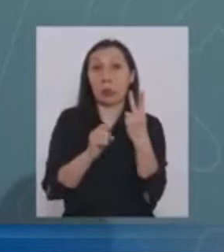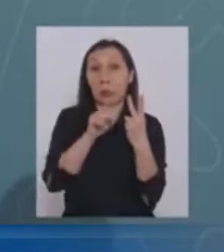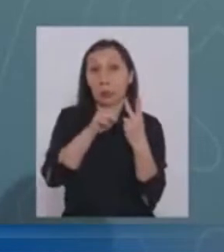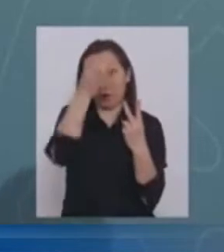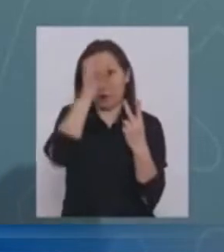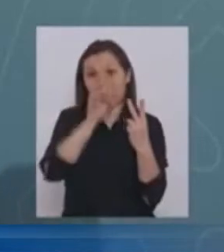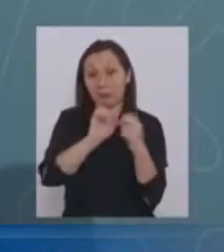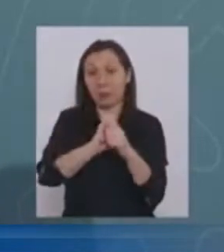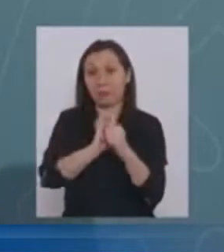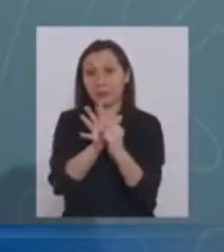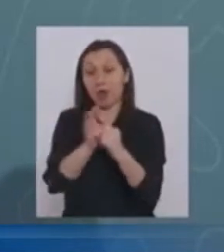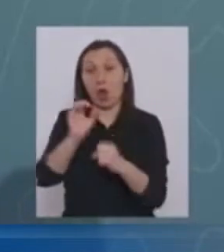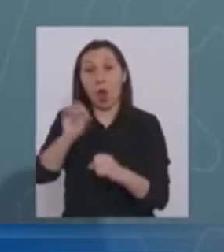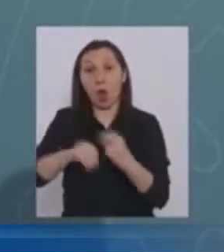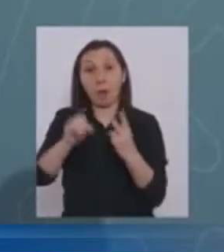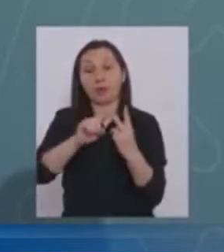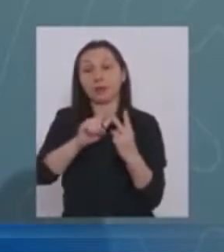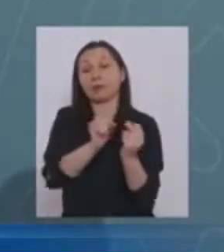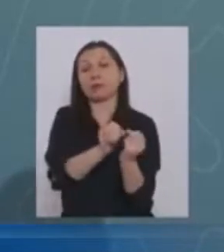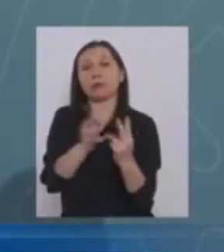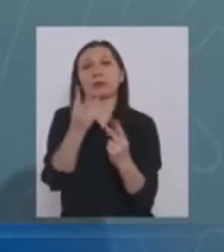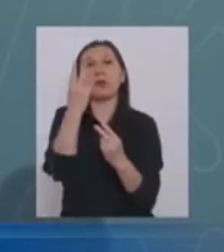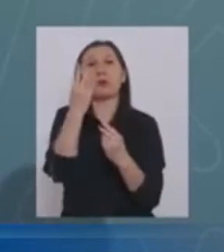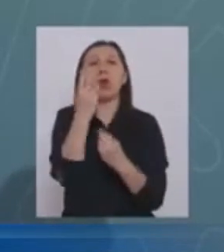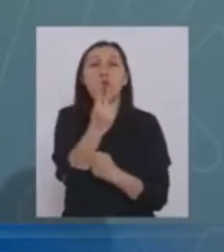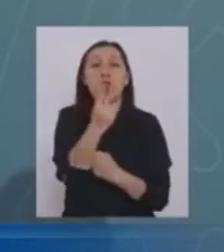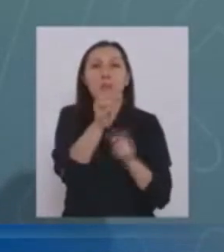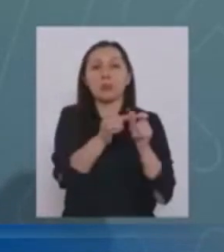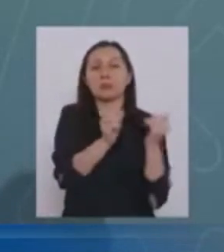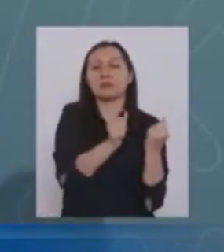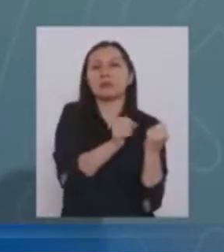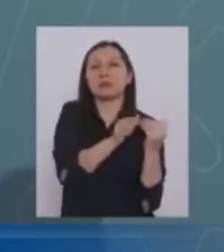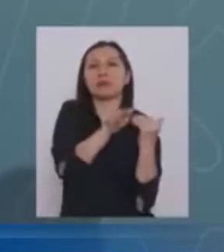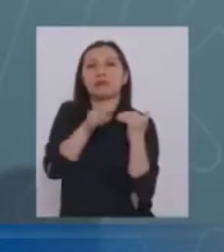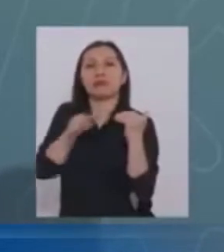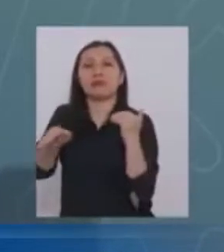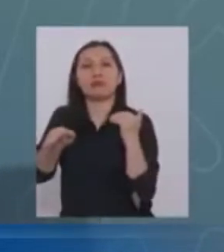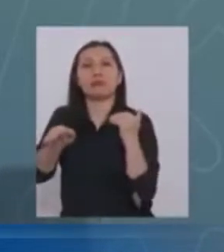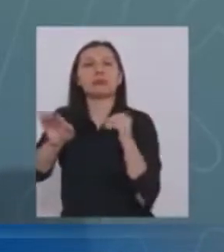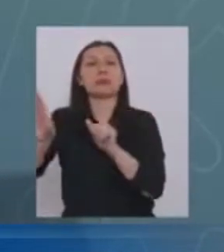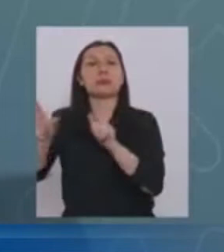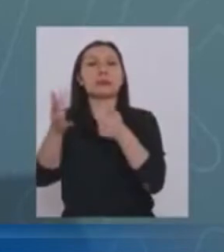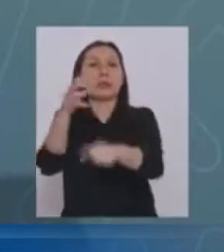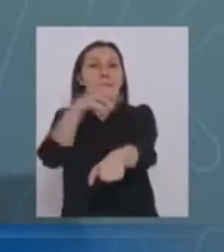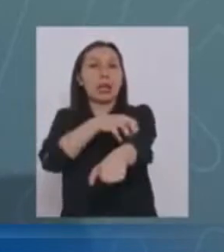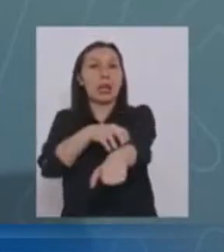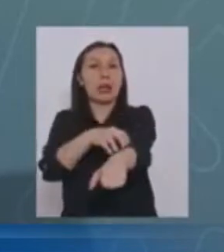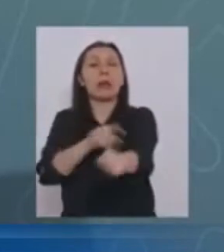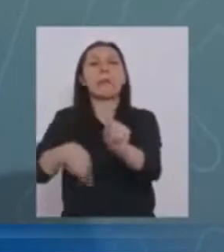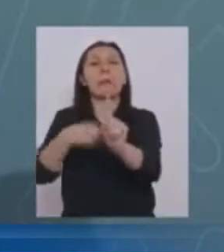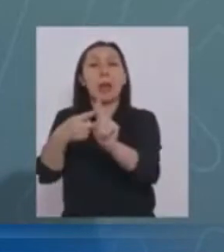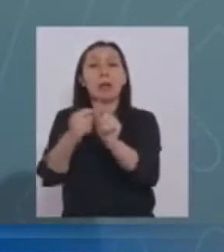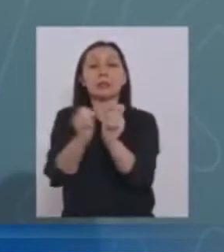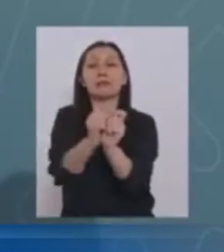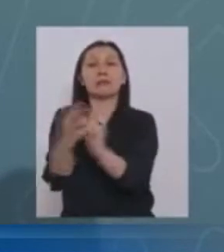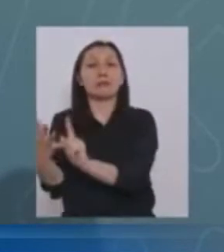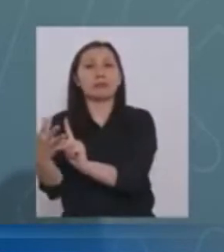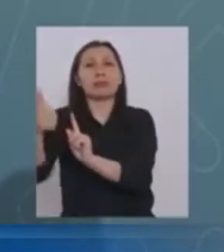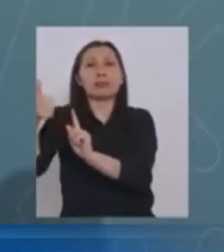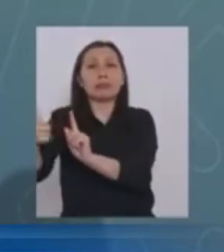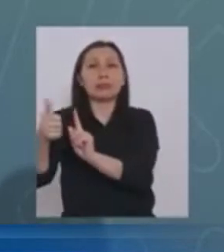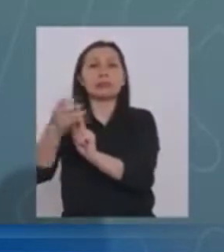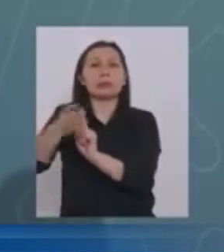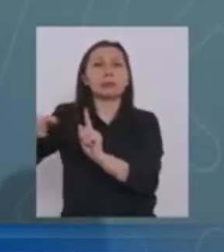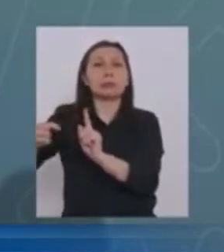micros se trasladaron a la sexta región quienes a su vez tuvieron contacto con cuatro personas resultando dos de ellas positivas